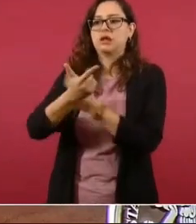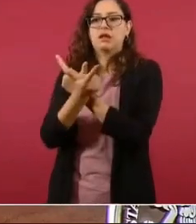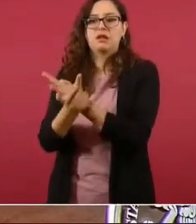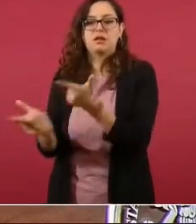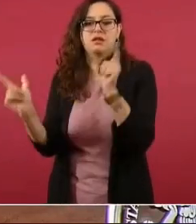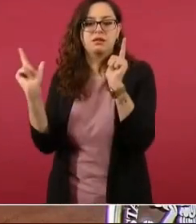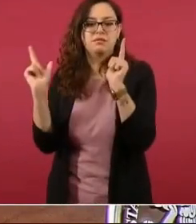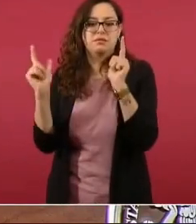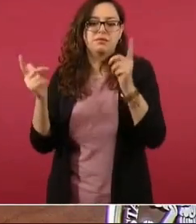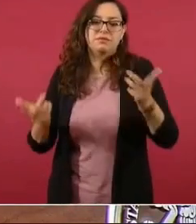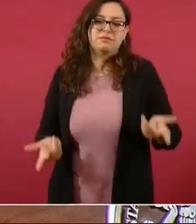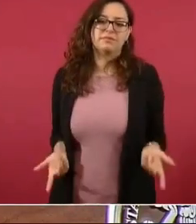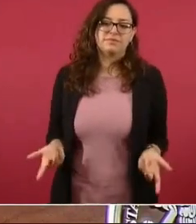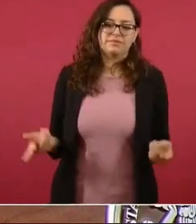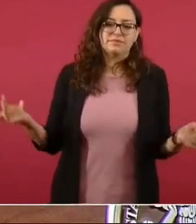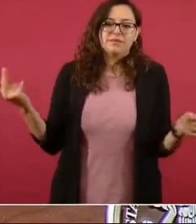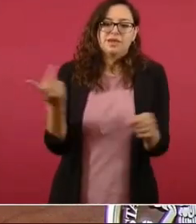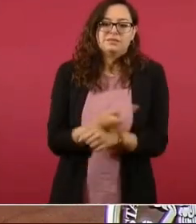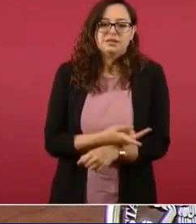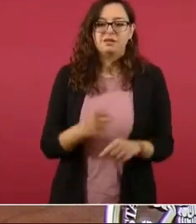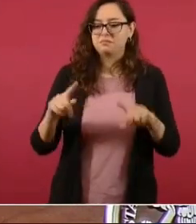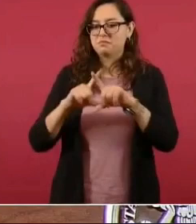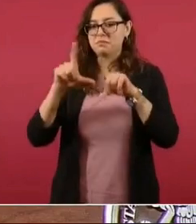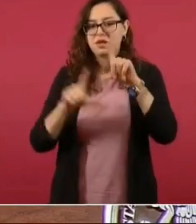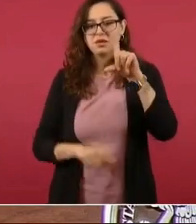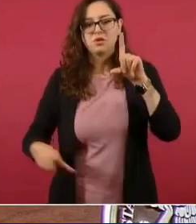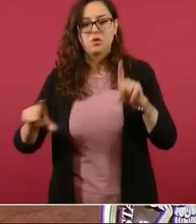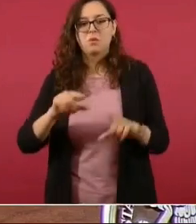Y el prestigio del país